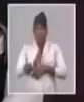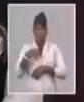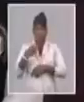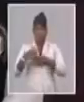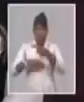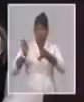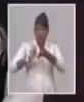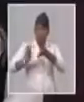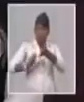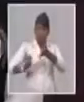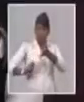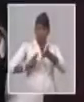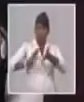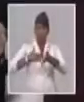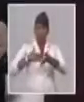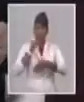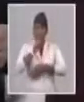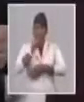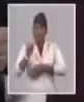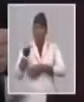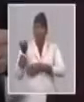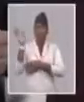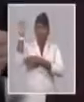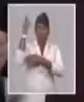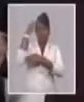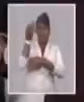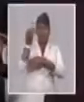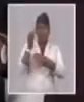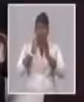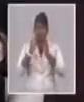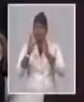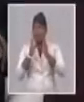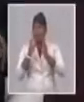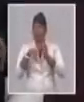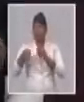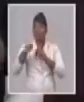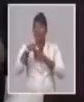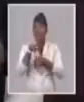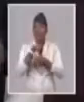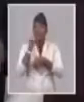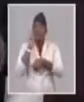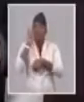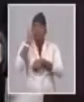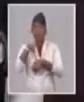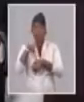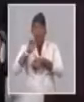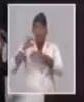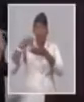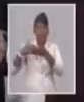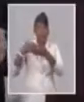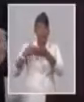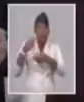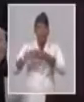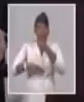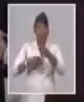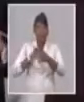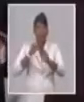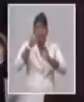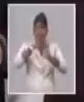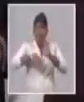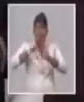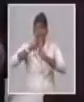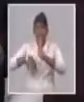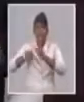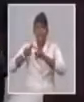narrado por desarrolladores principales de Facebook, Twitter, YouTube, Pinterest y otras plataformas que desertaron de esas empresas por razones